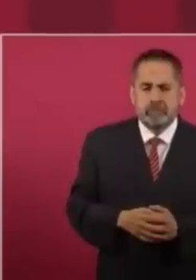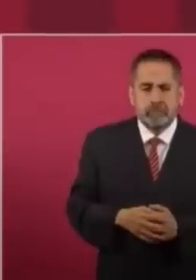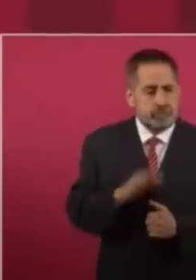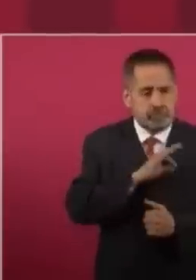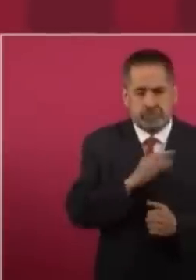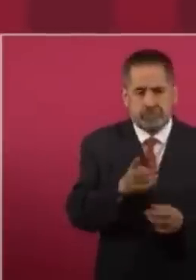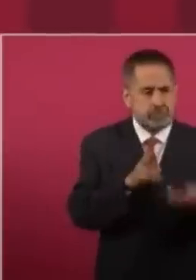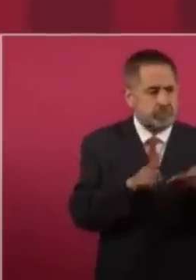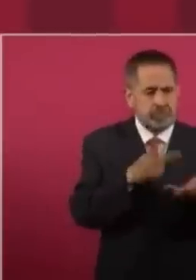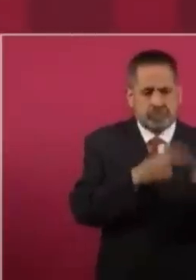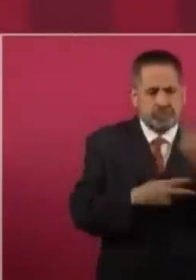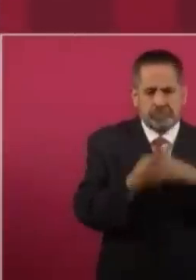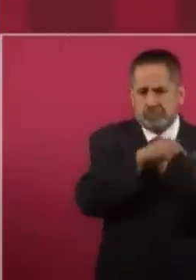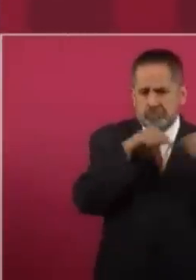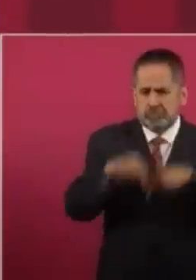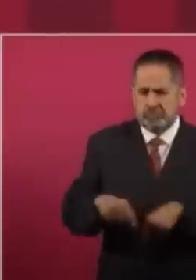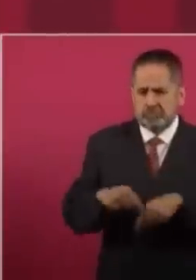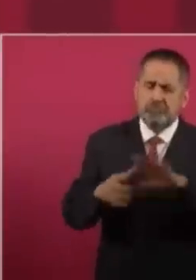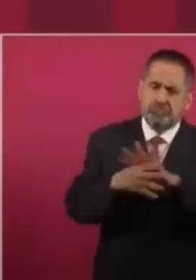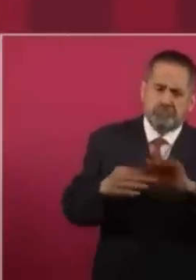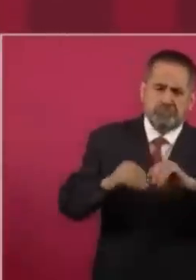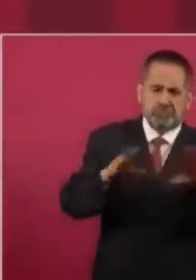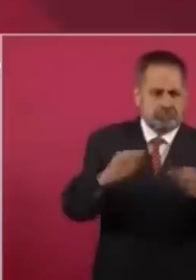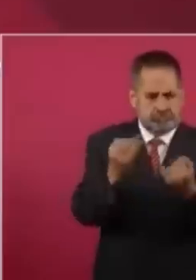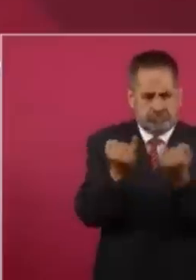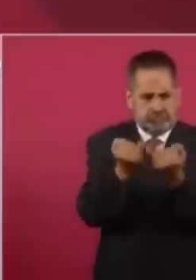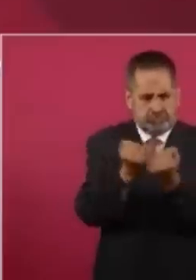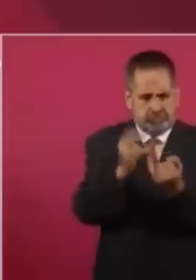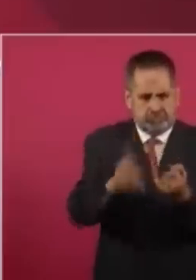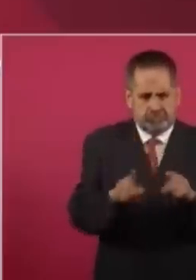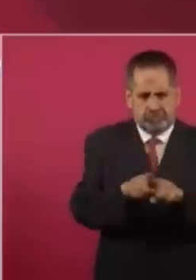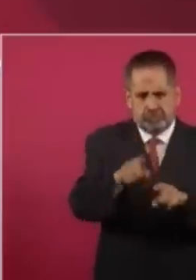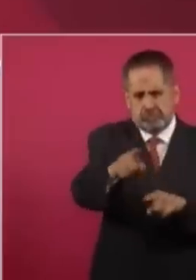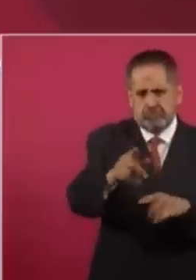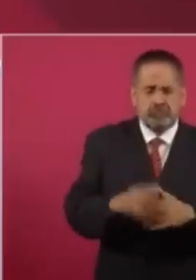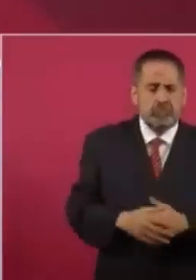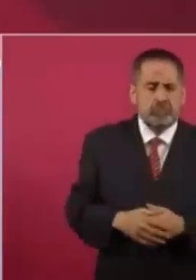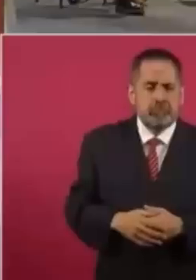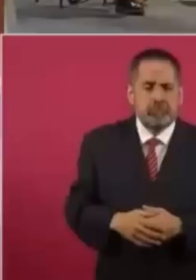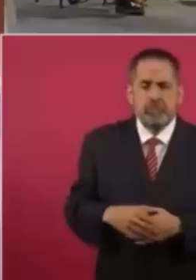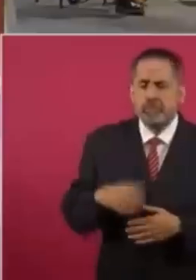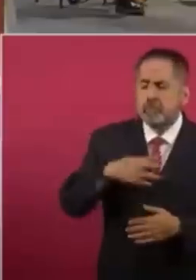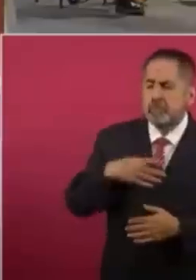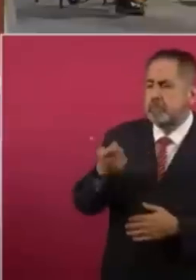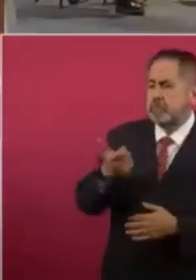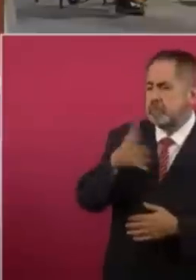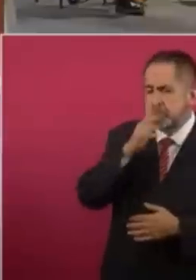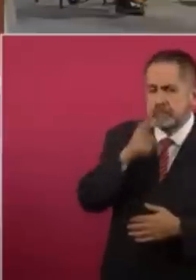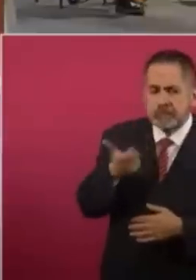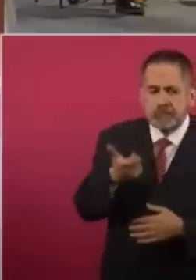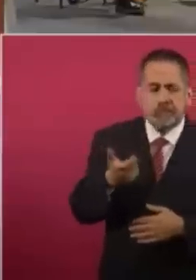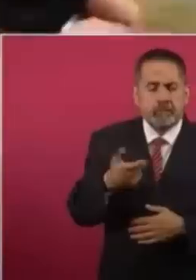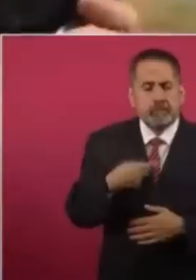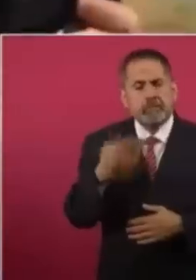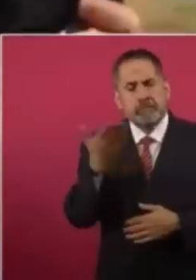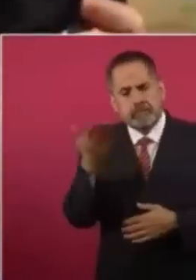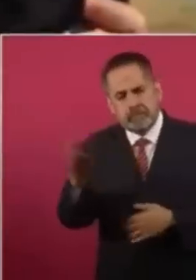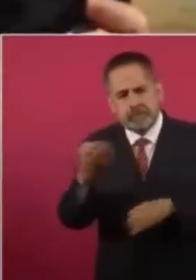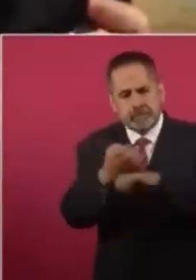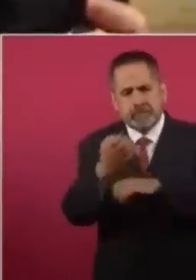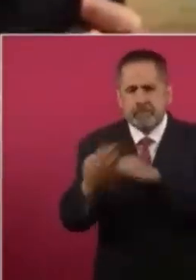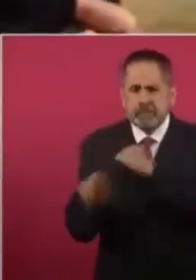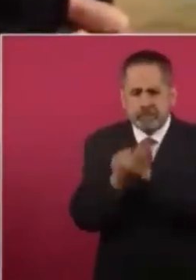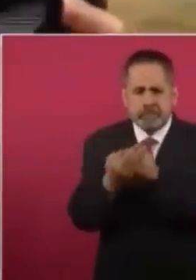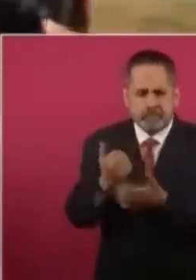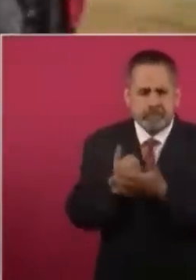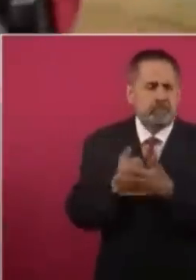puede venir, aclararlo, así como estás tú. Yo no tengo recursos, señor, para venir. Yo tengo que pedirle al Estado pero que